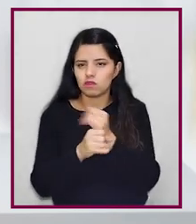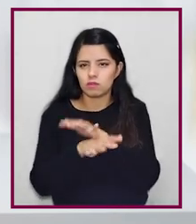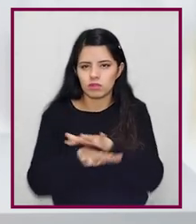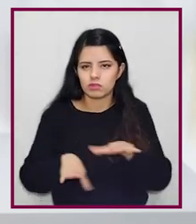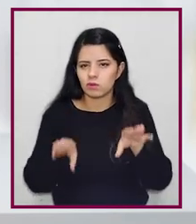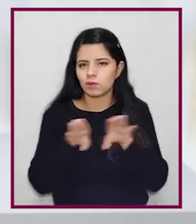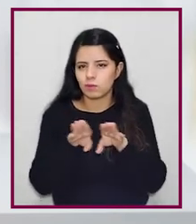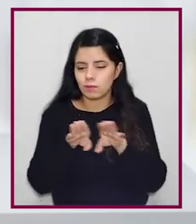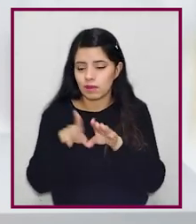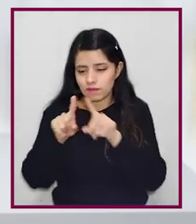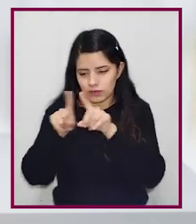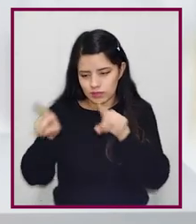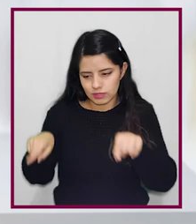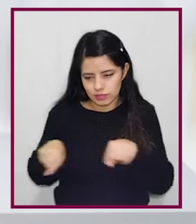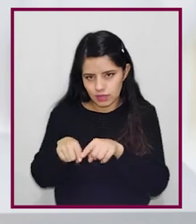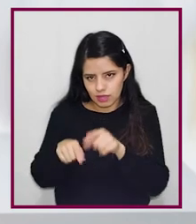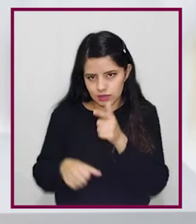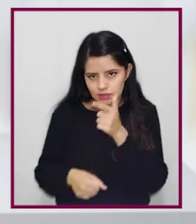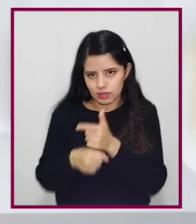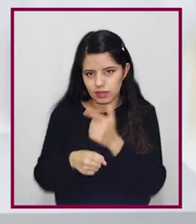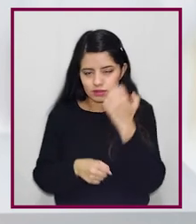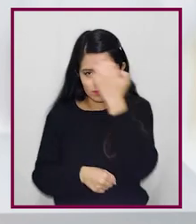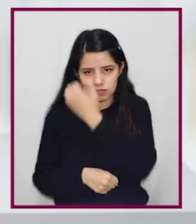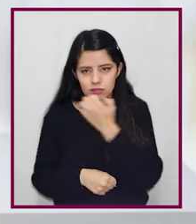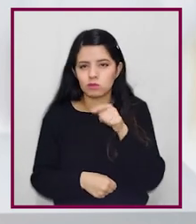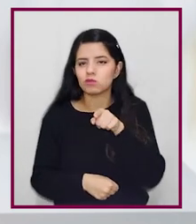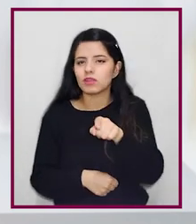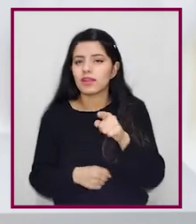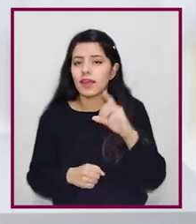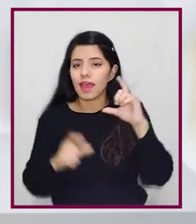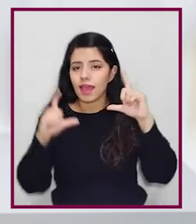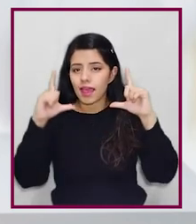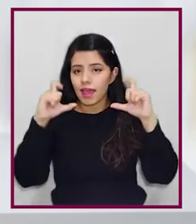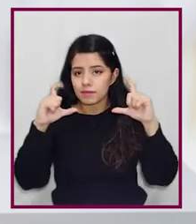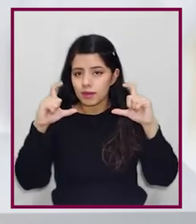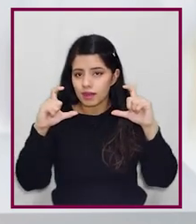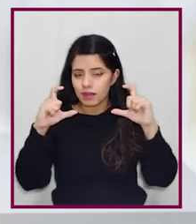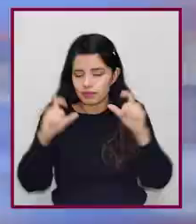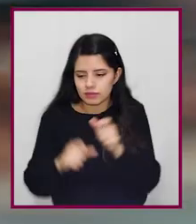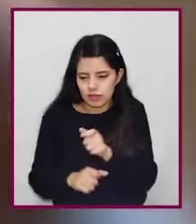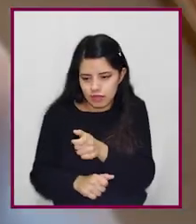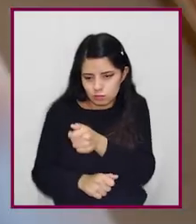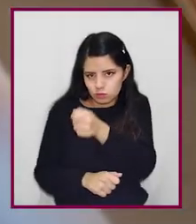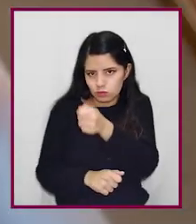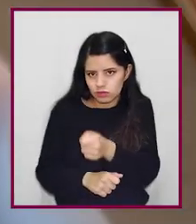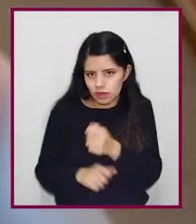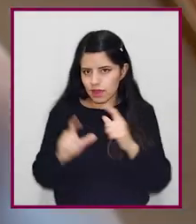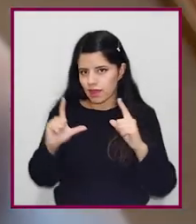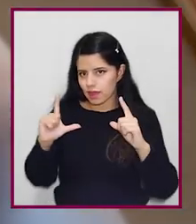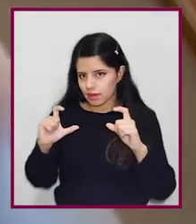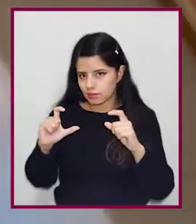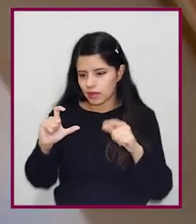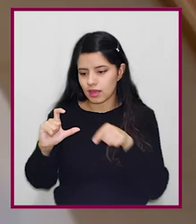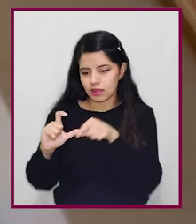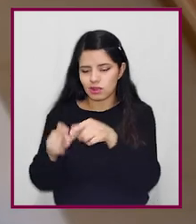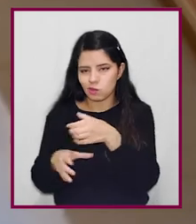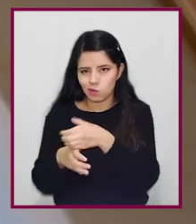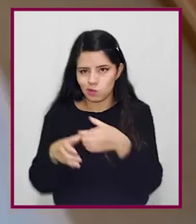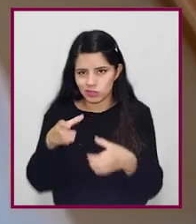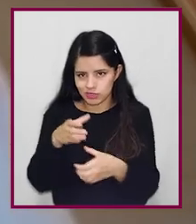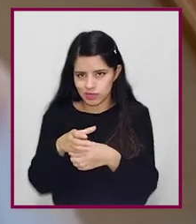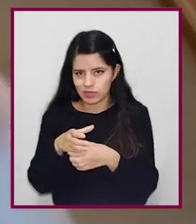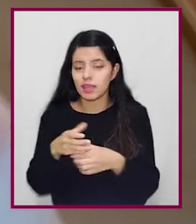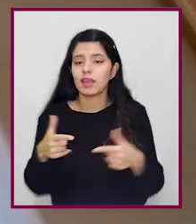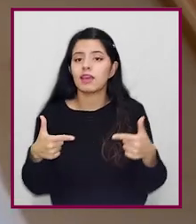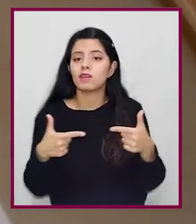análisis visual. Funciona cuando se apunta la cámara del teléfono hacia un objeto. Google Lens va a tratar